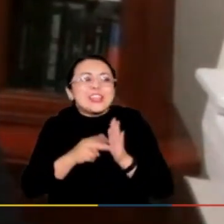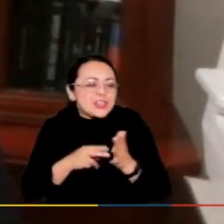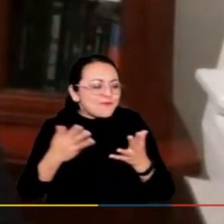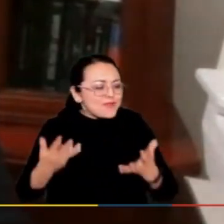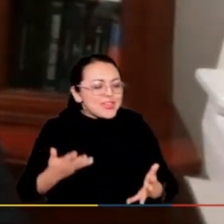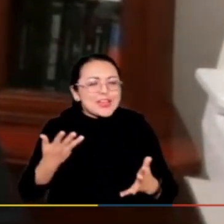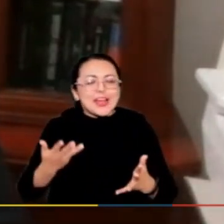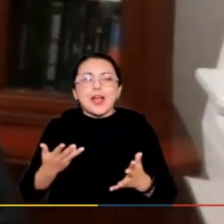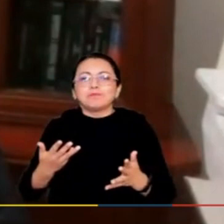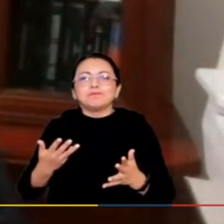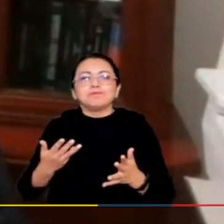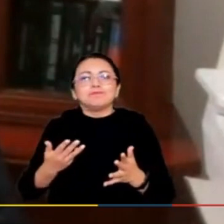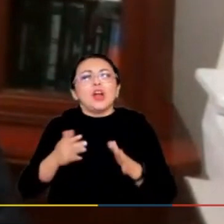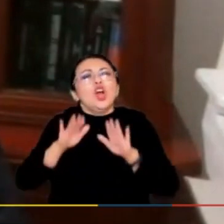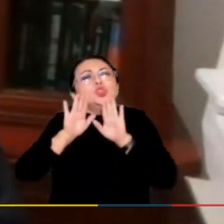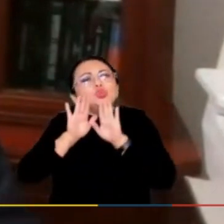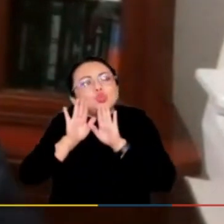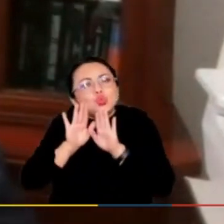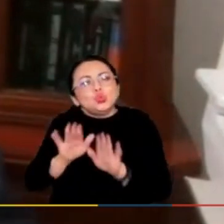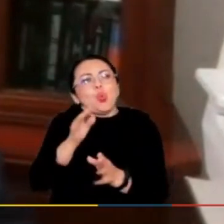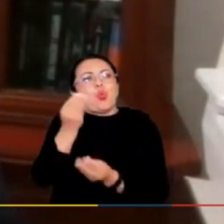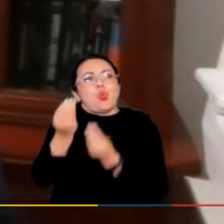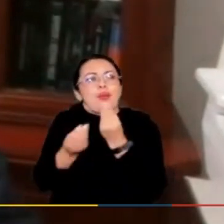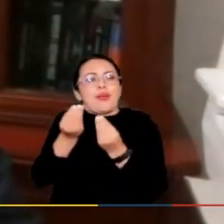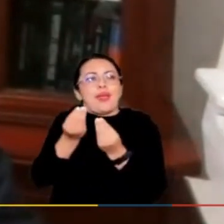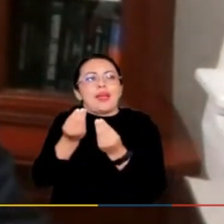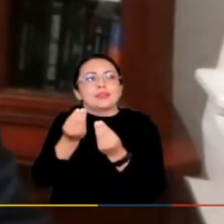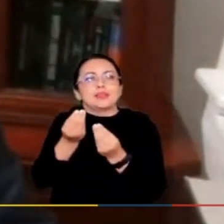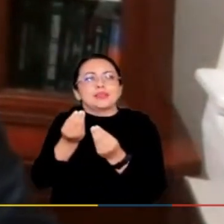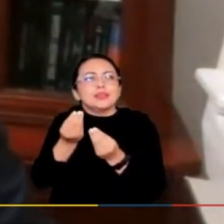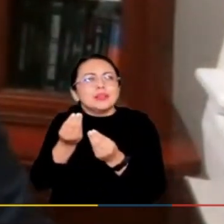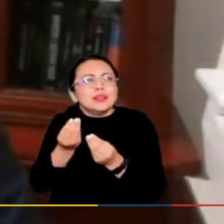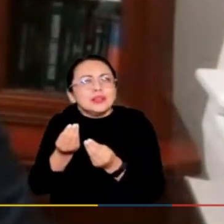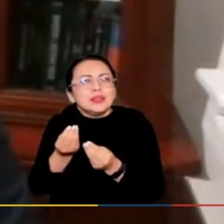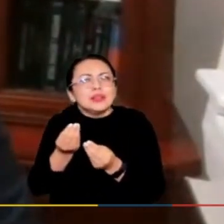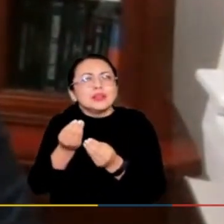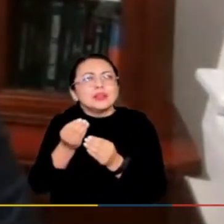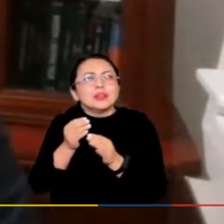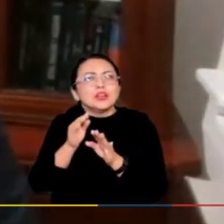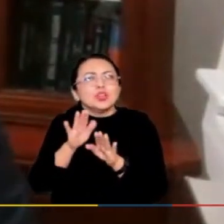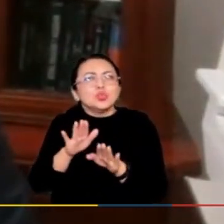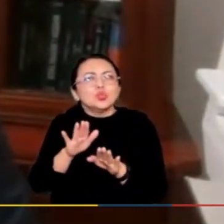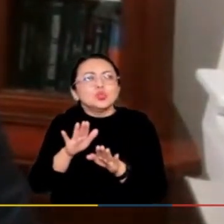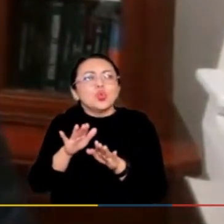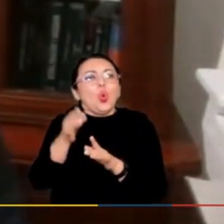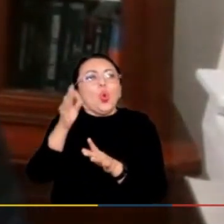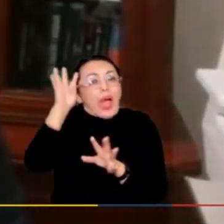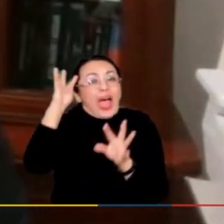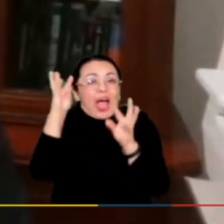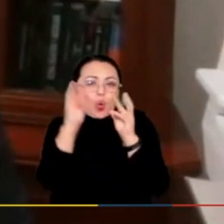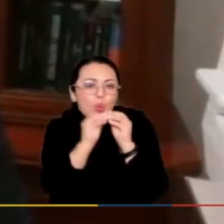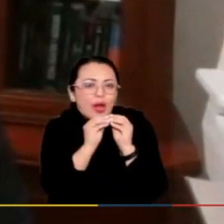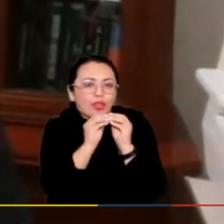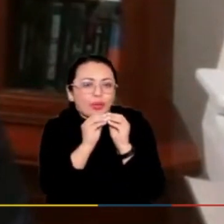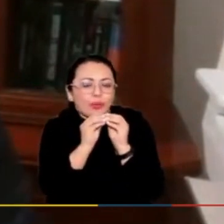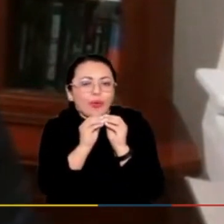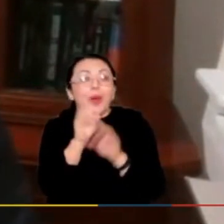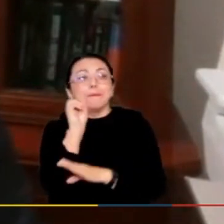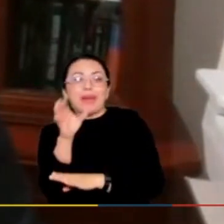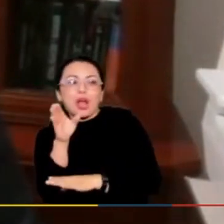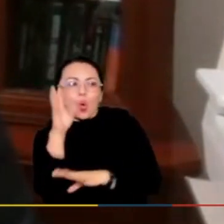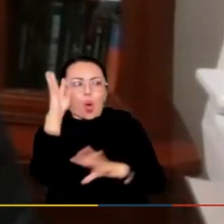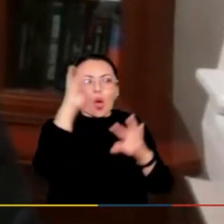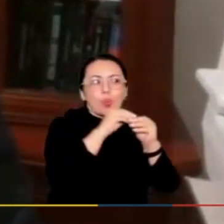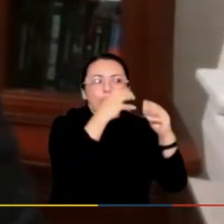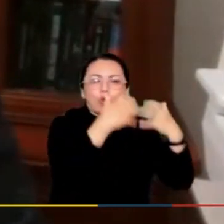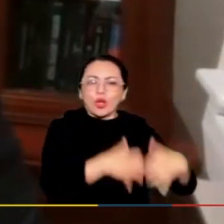no es un hecho que se da solamente en el momento de la apertura de la relación comercial del cliente con la entidad financiera,